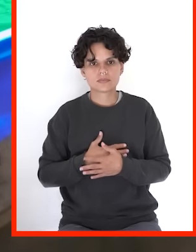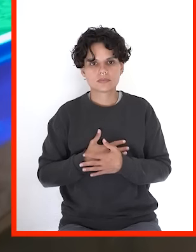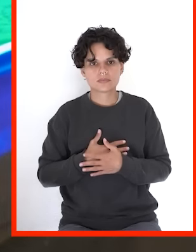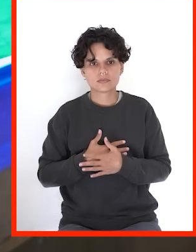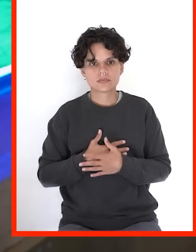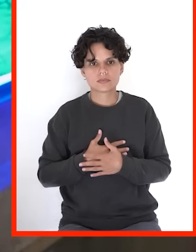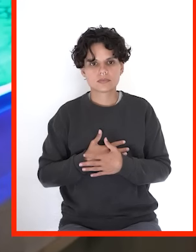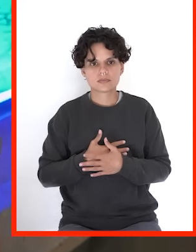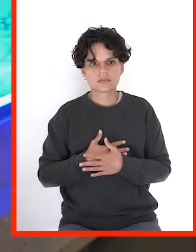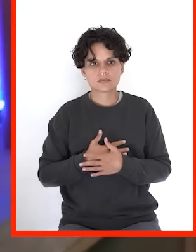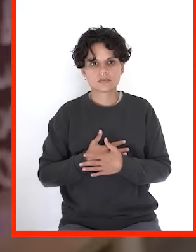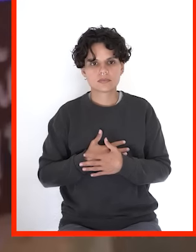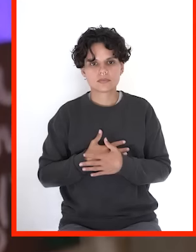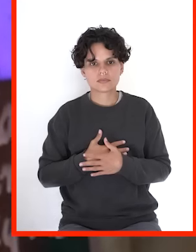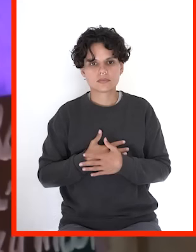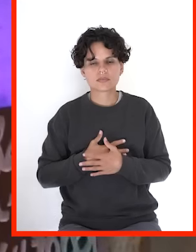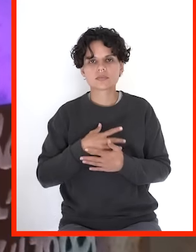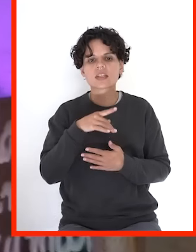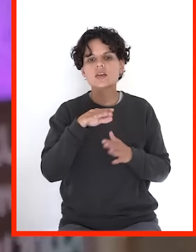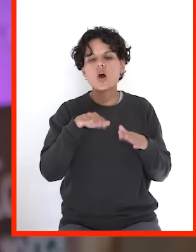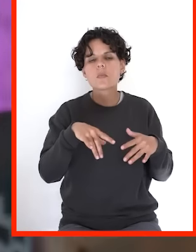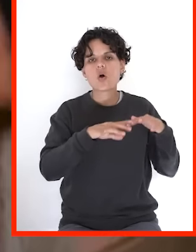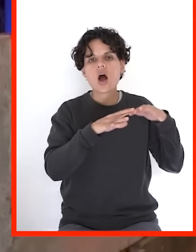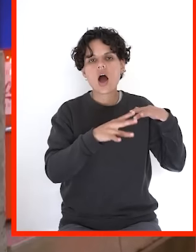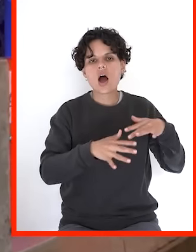¿Cachai? Más... Como que va ahí fluyendo.